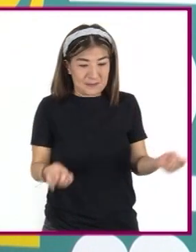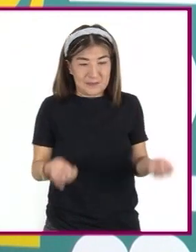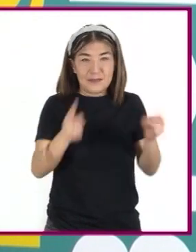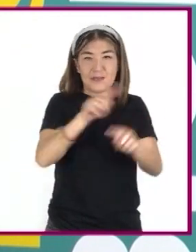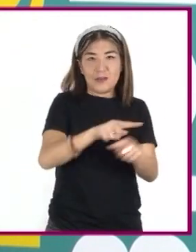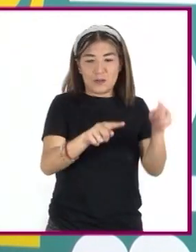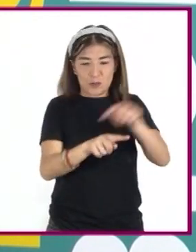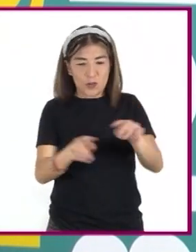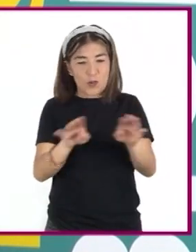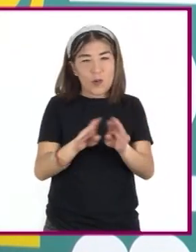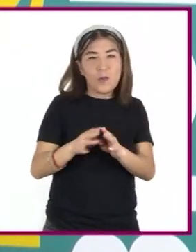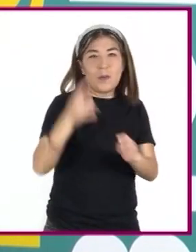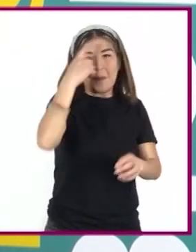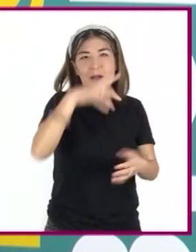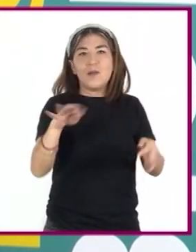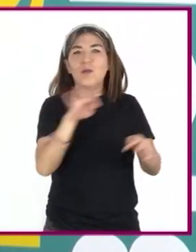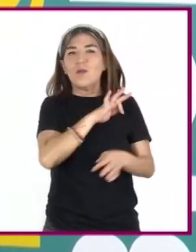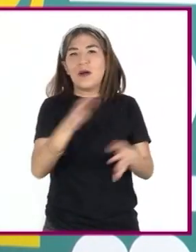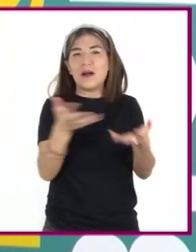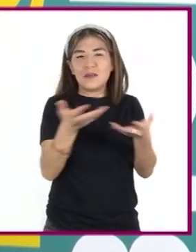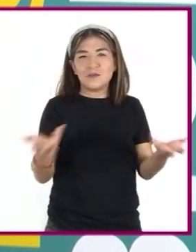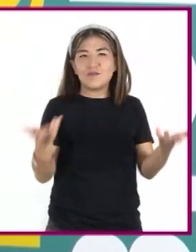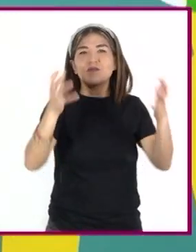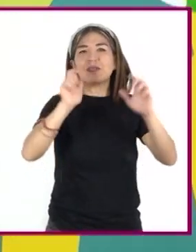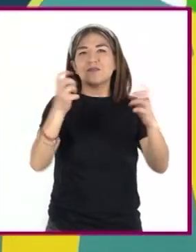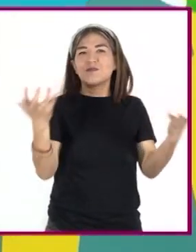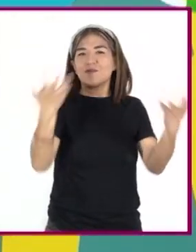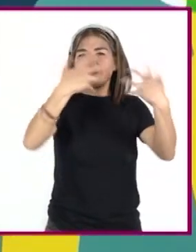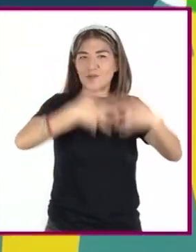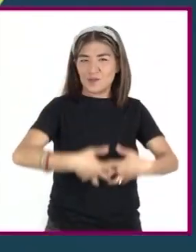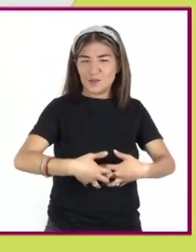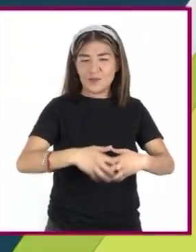que el organismo lleve a cabo sus funciones vitales.